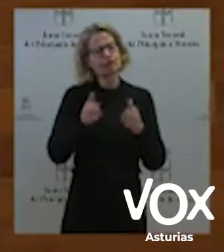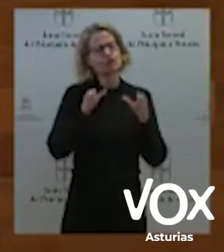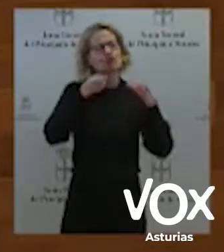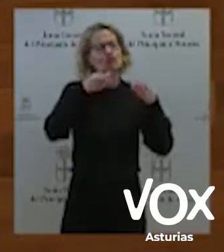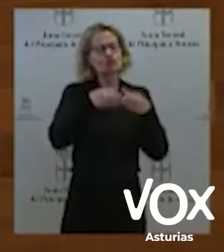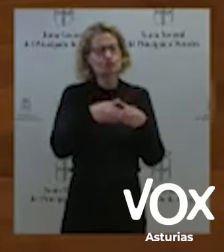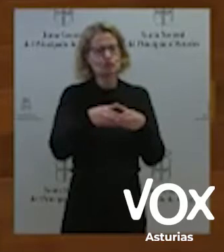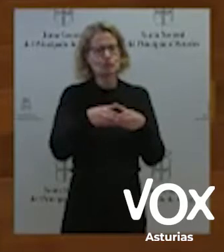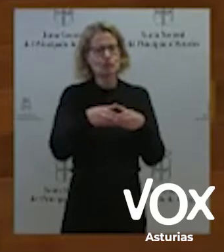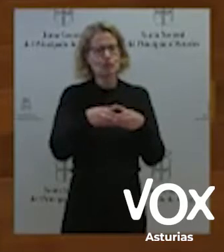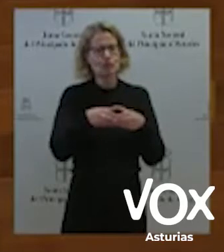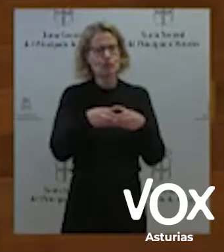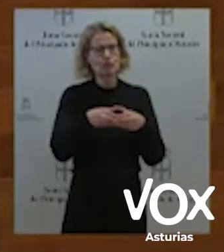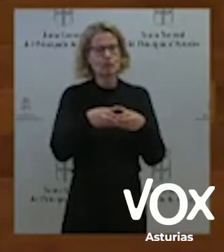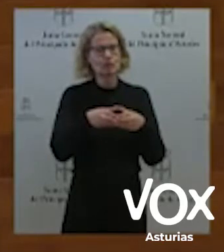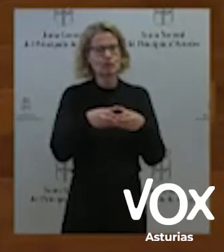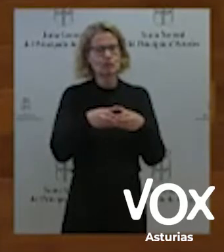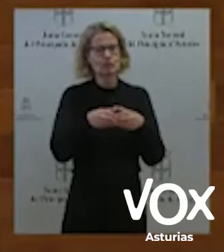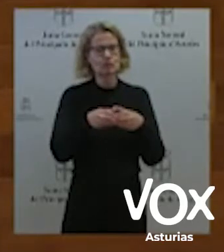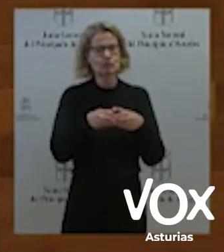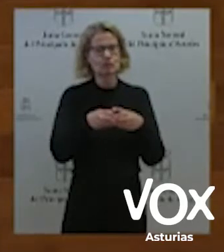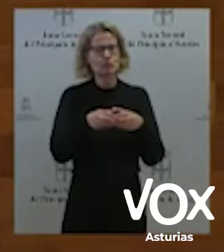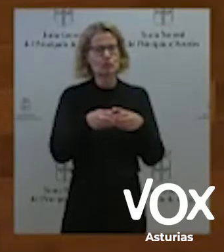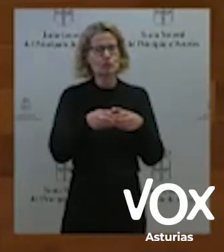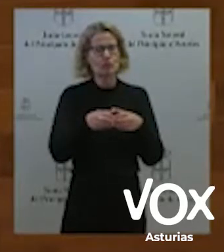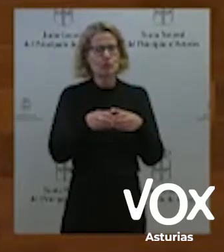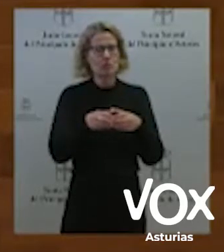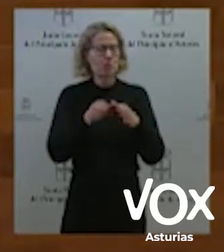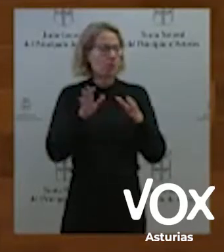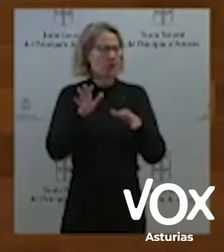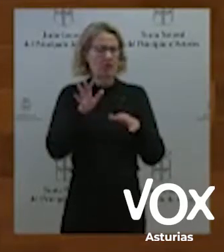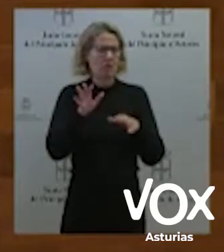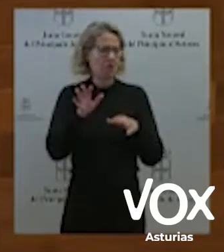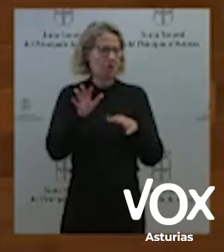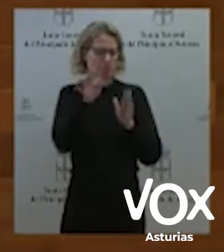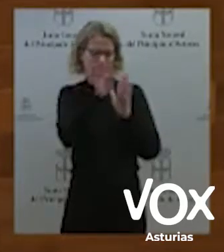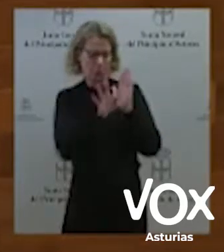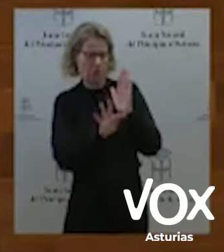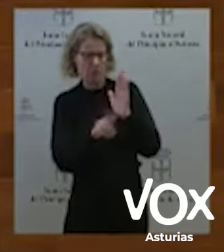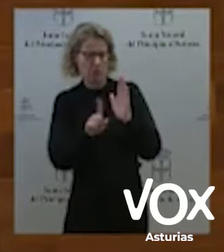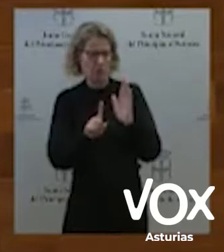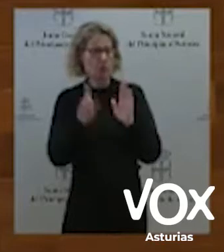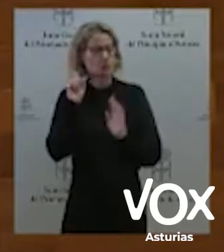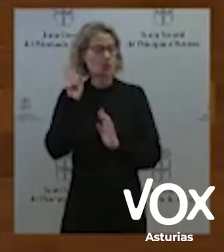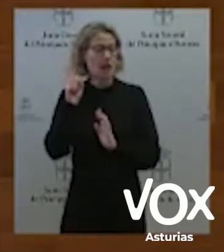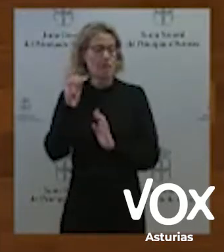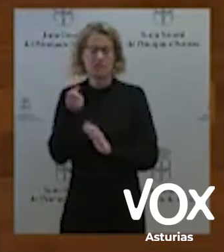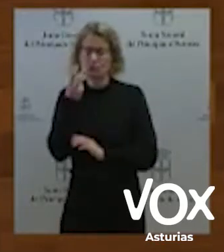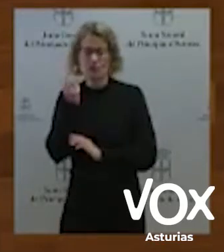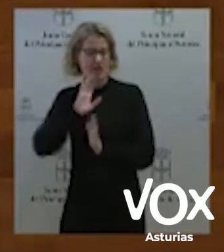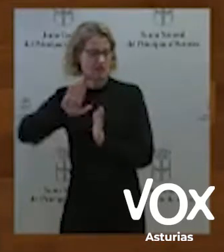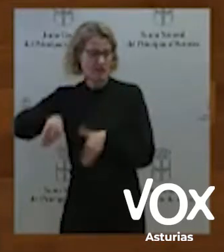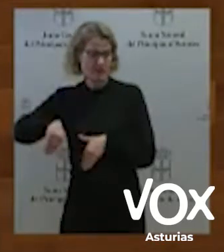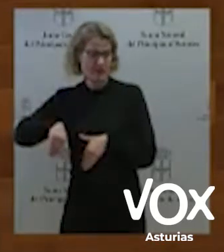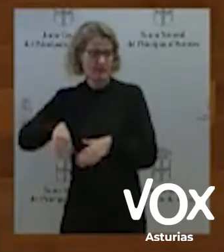parlamentarios, pero no tengo ningún orden. Voy a dejar el Grupo Socialista para el final. Empezamos con Ciudadanos. En lo que respecta a las propuestas